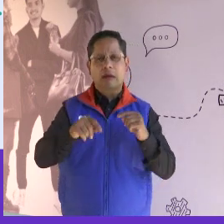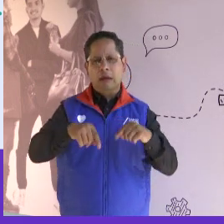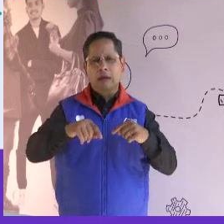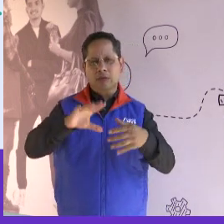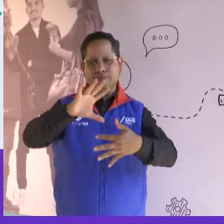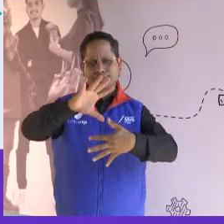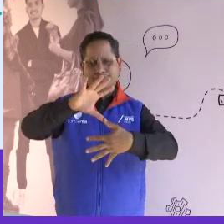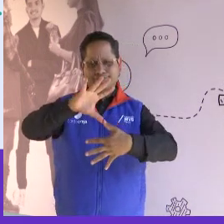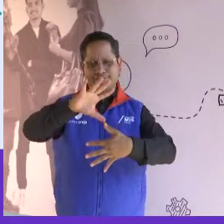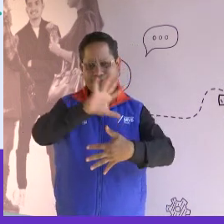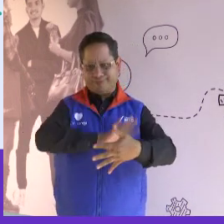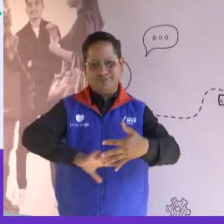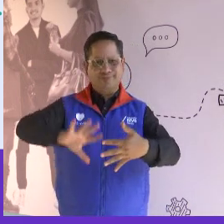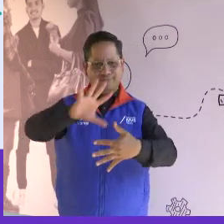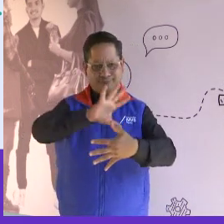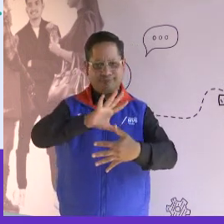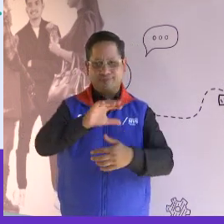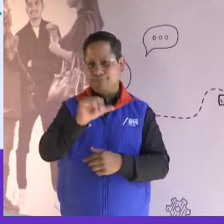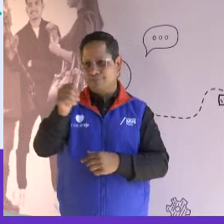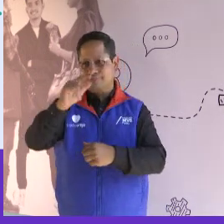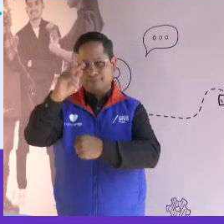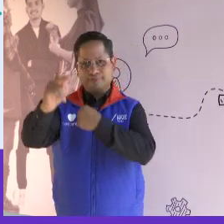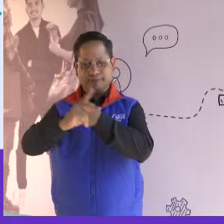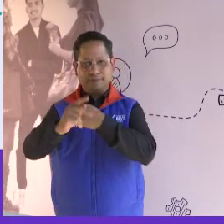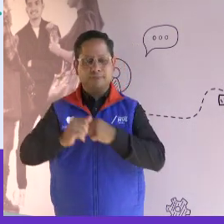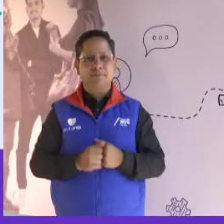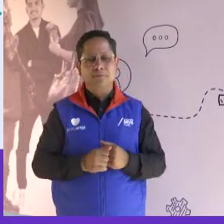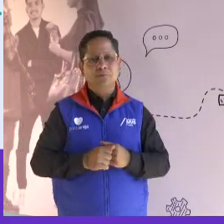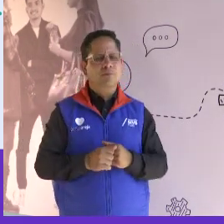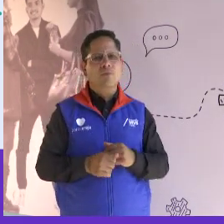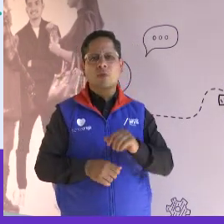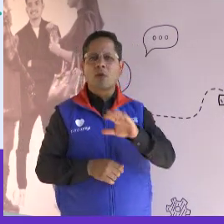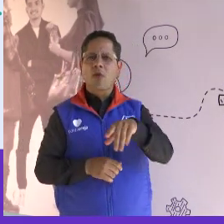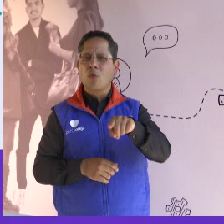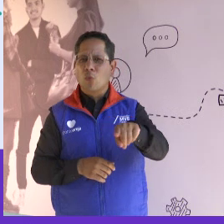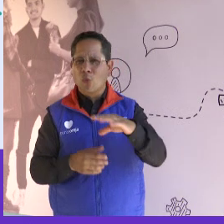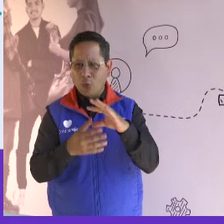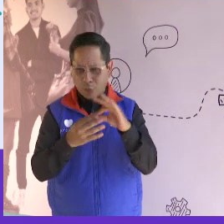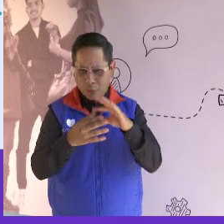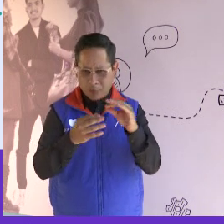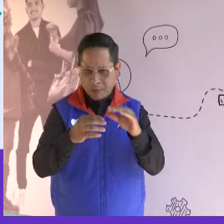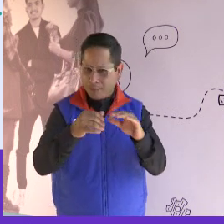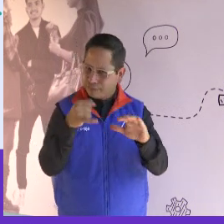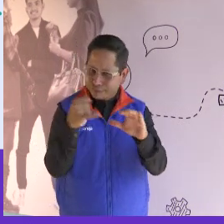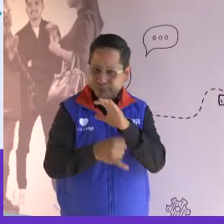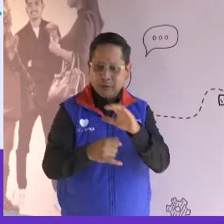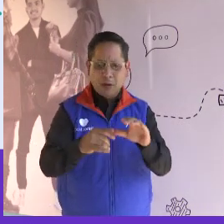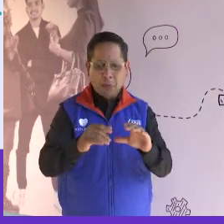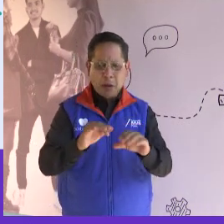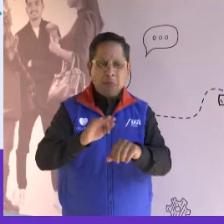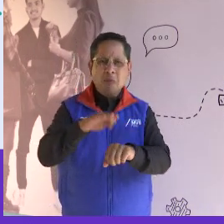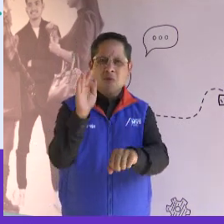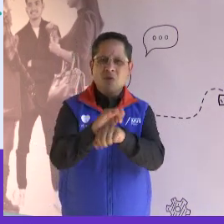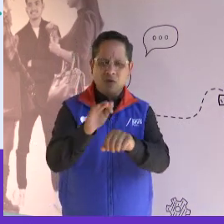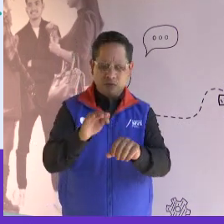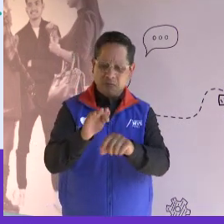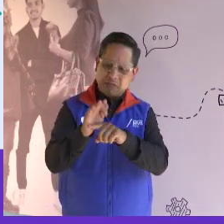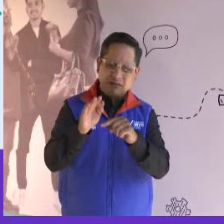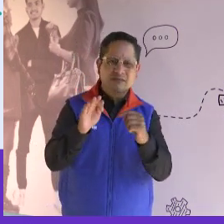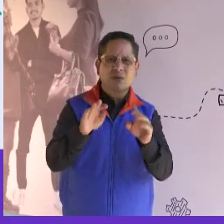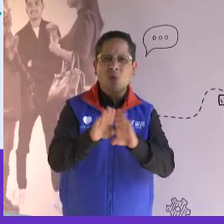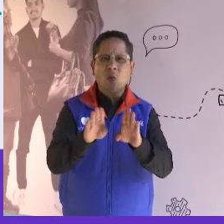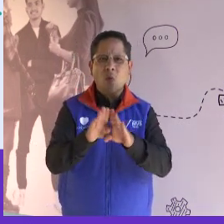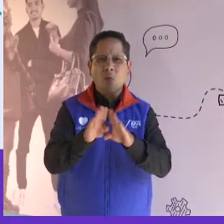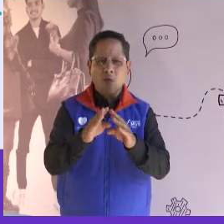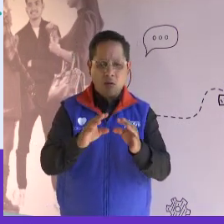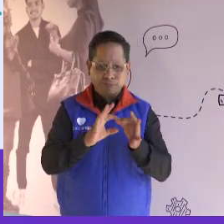otros países. Y Lourdes, ¿podrías profundizar un poco más en este aspecto de proteger? ¿De qué manera se puede proteger a través de